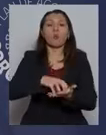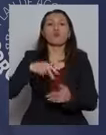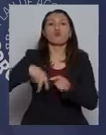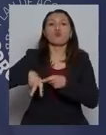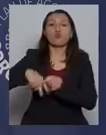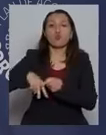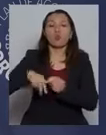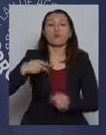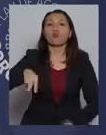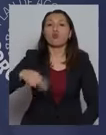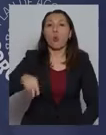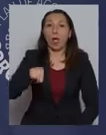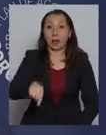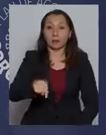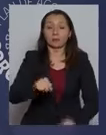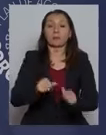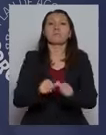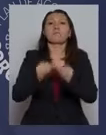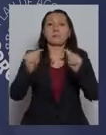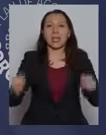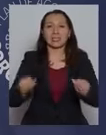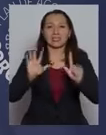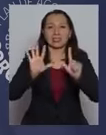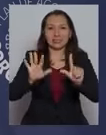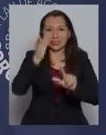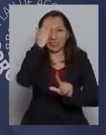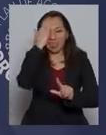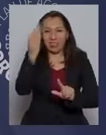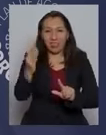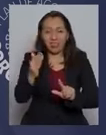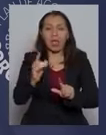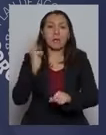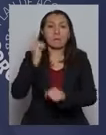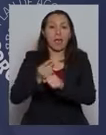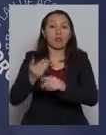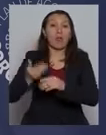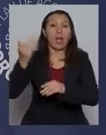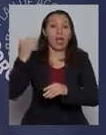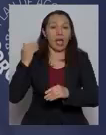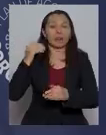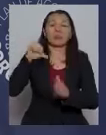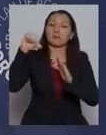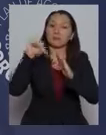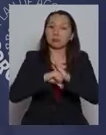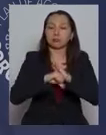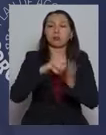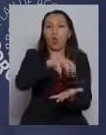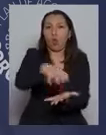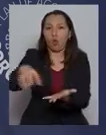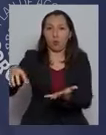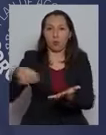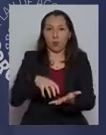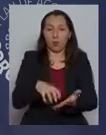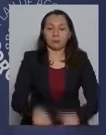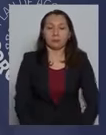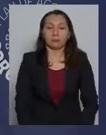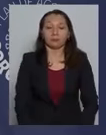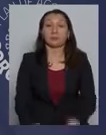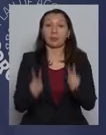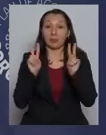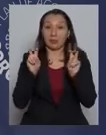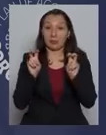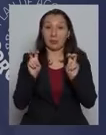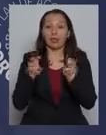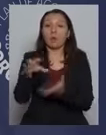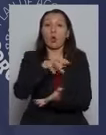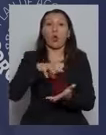Ñuñoa. Es decir, se prolongará 7 días más del impuesto la cuarentena en esas comunas. Con respecto